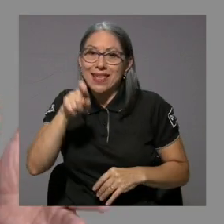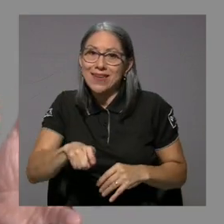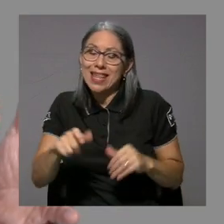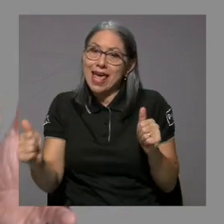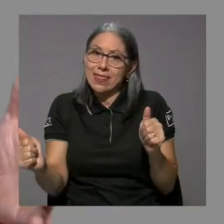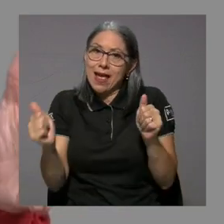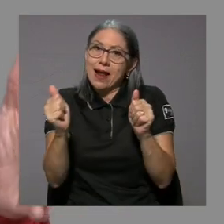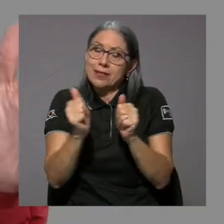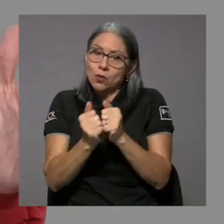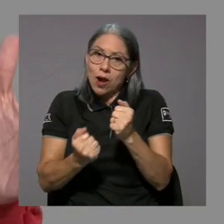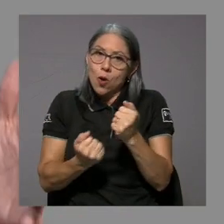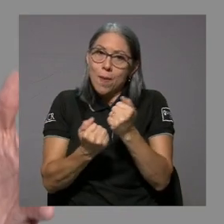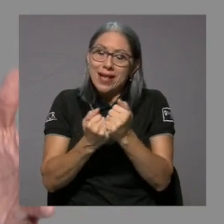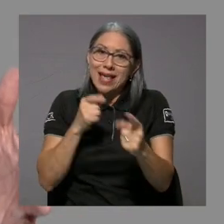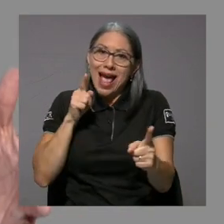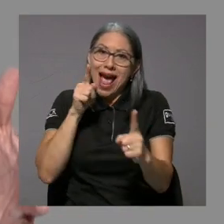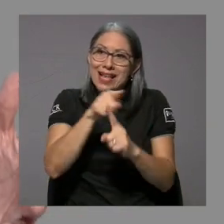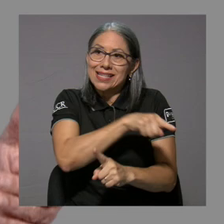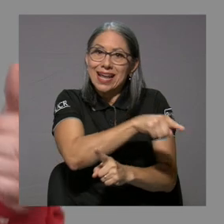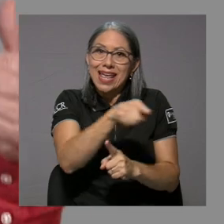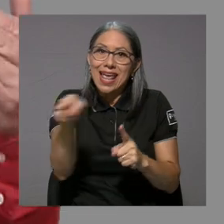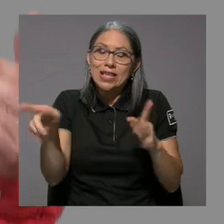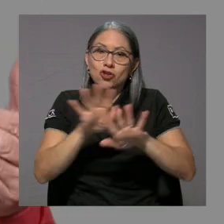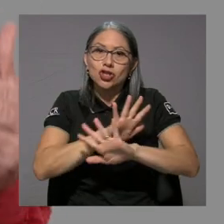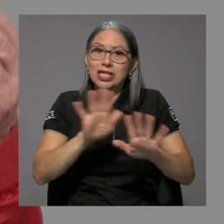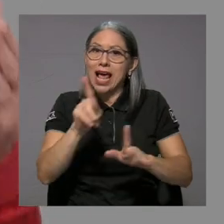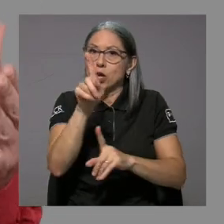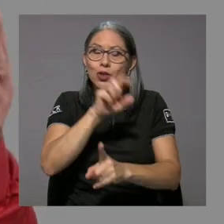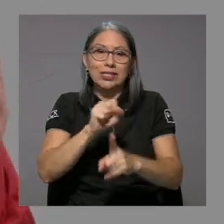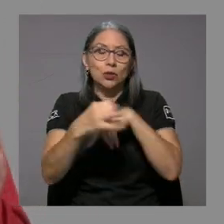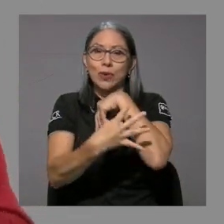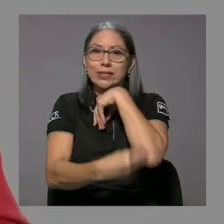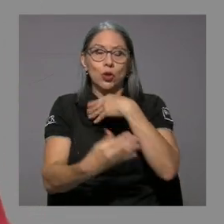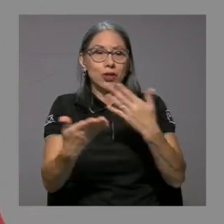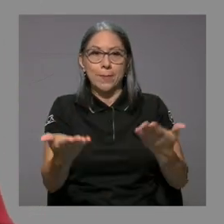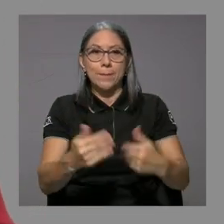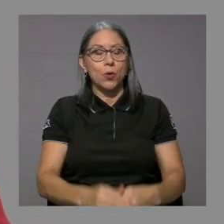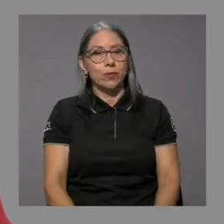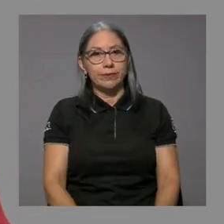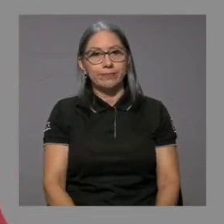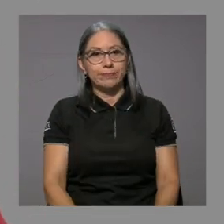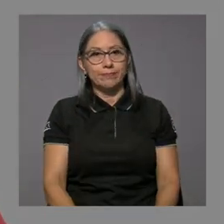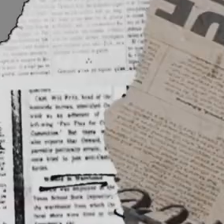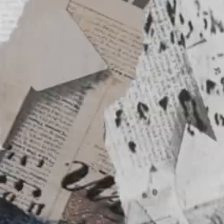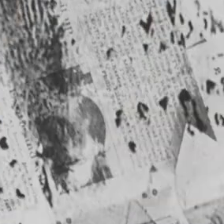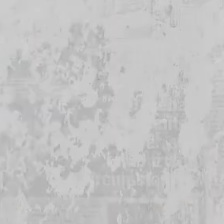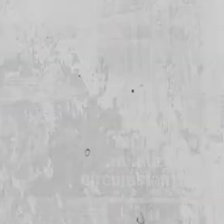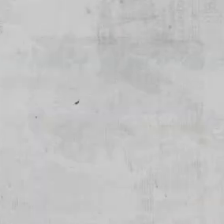debería darse un acompañamiento hasta que salgan de dicha condición.